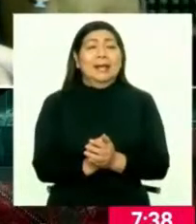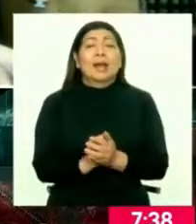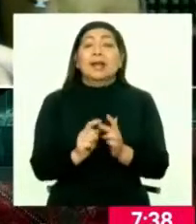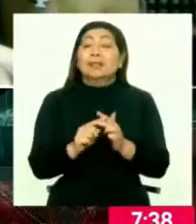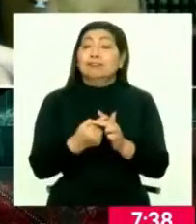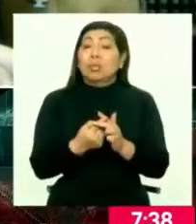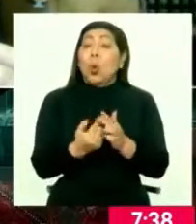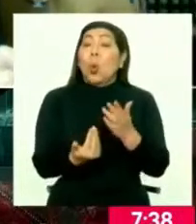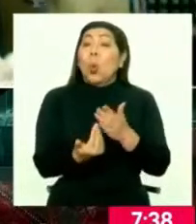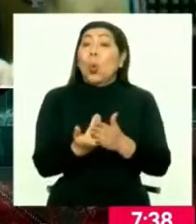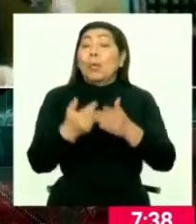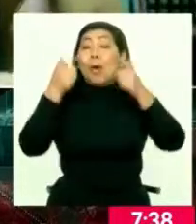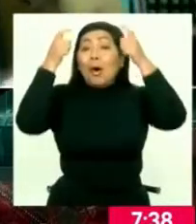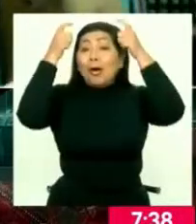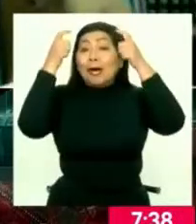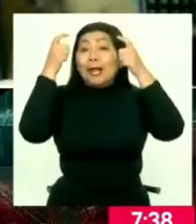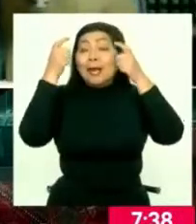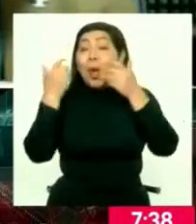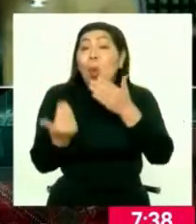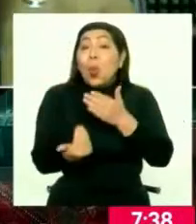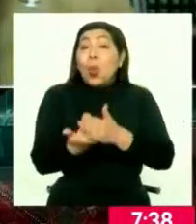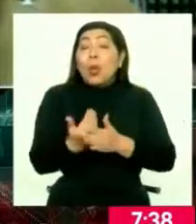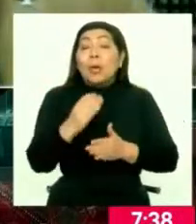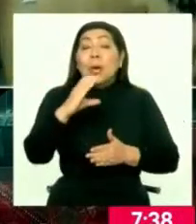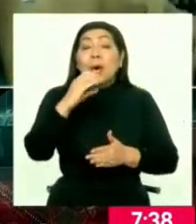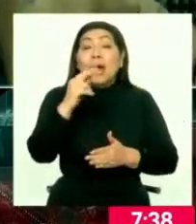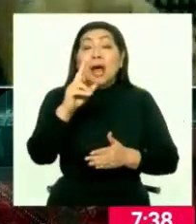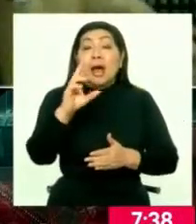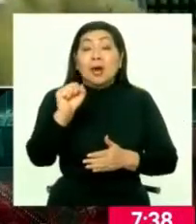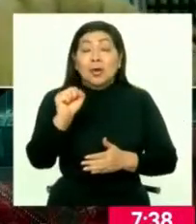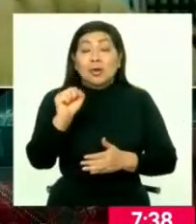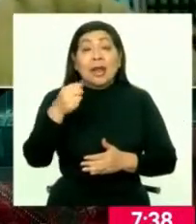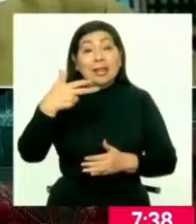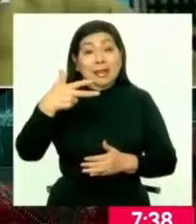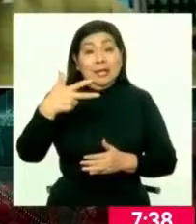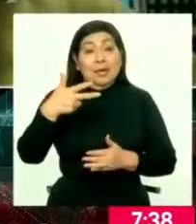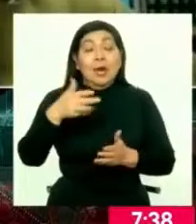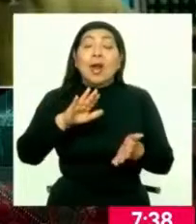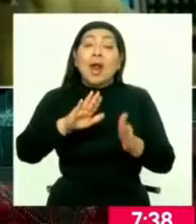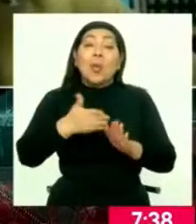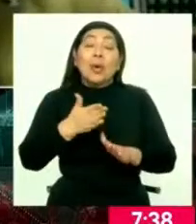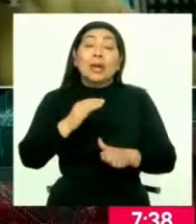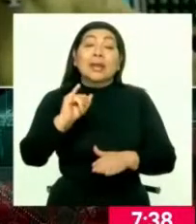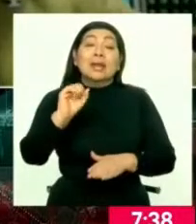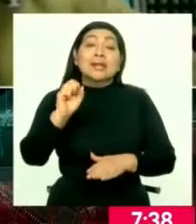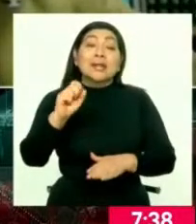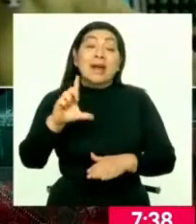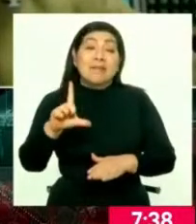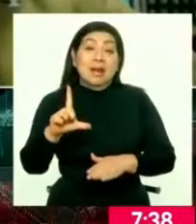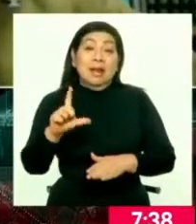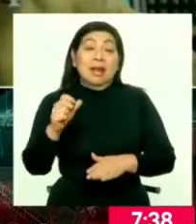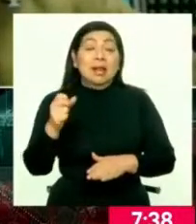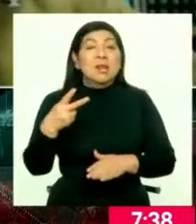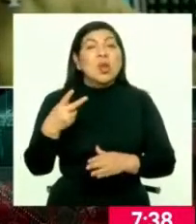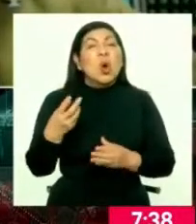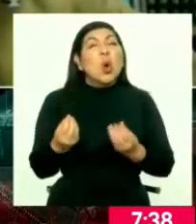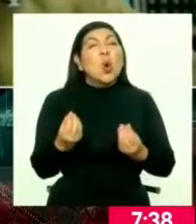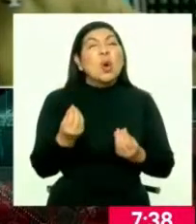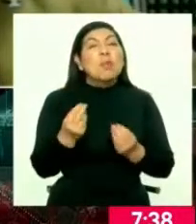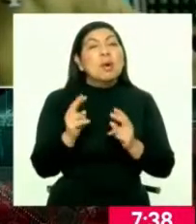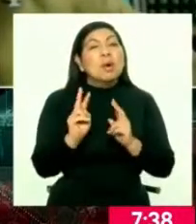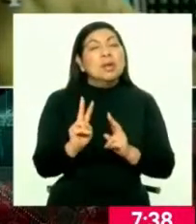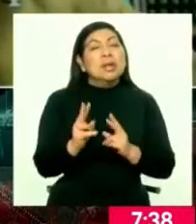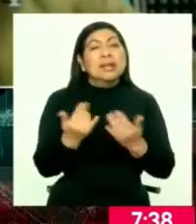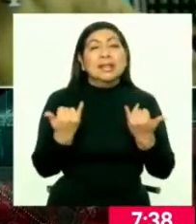el inicio de un nuevo reinado, de una nueva era con Carlos III tras la muerte de la reina Isabel II. ¿Cómo deberíamos de